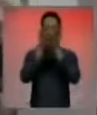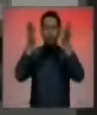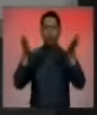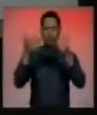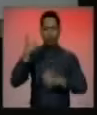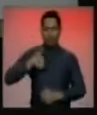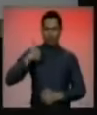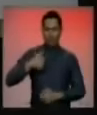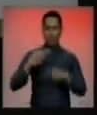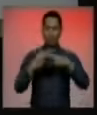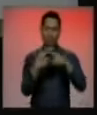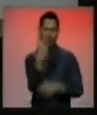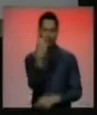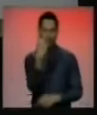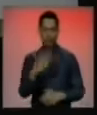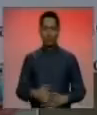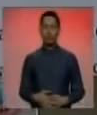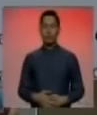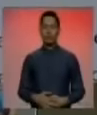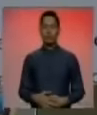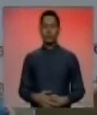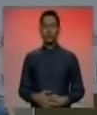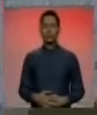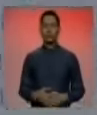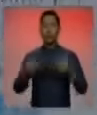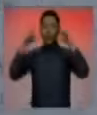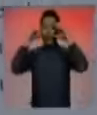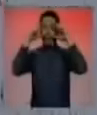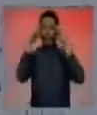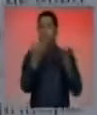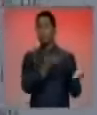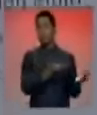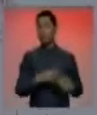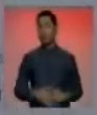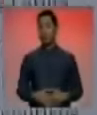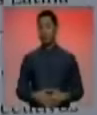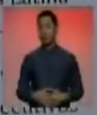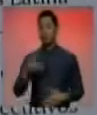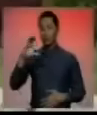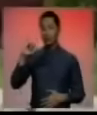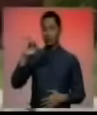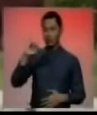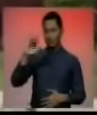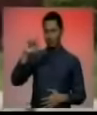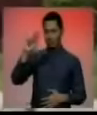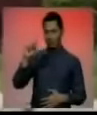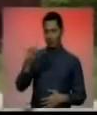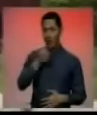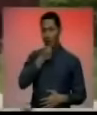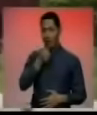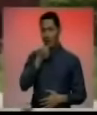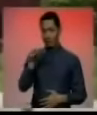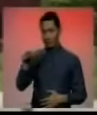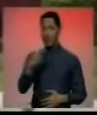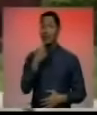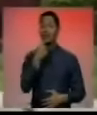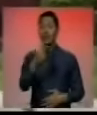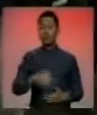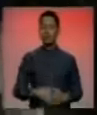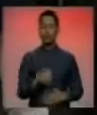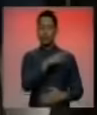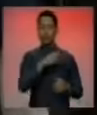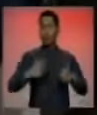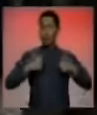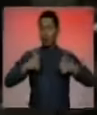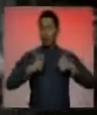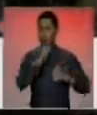periódico argentino Página 12 sobre Guillermo Lasso. Cintia García, la autora del reportaje, dice que el actual aspirante a